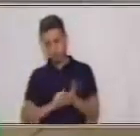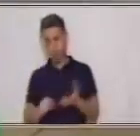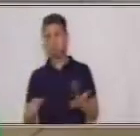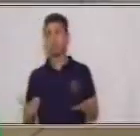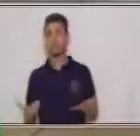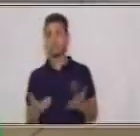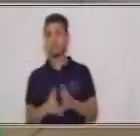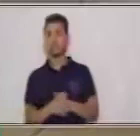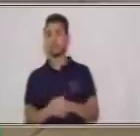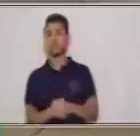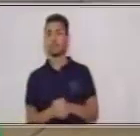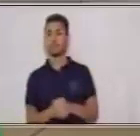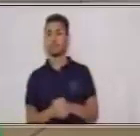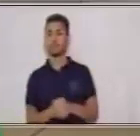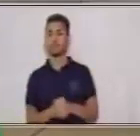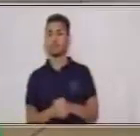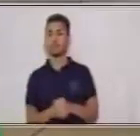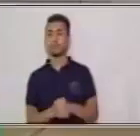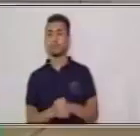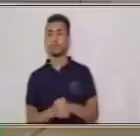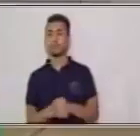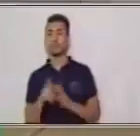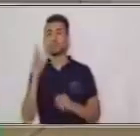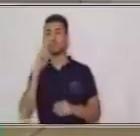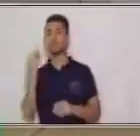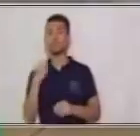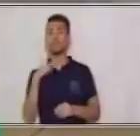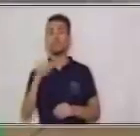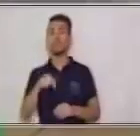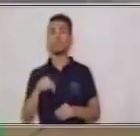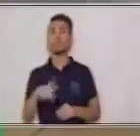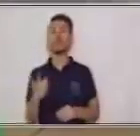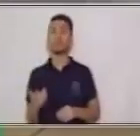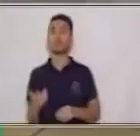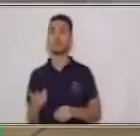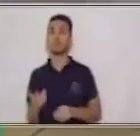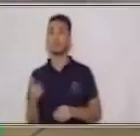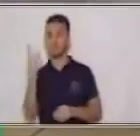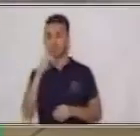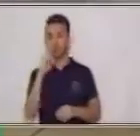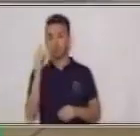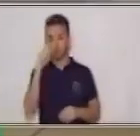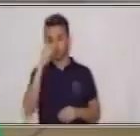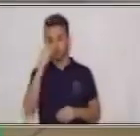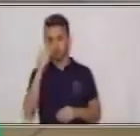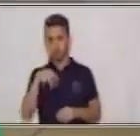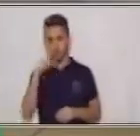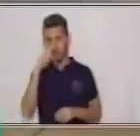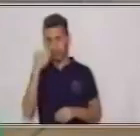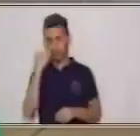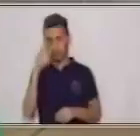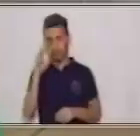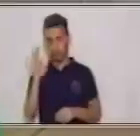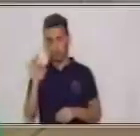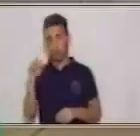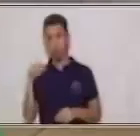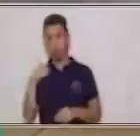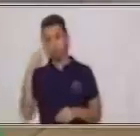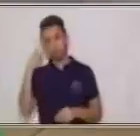qué se refieren las palabras compuestas, porque hoy en el tema del sustantivo vamos a utilizar algunas de ellas,